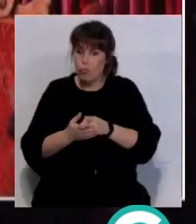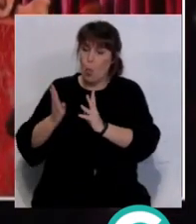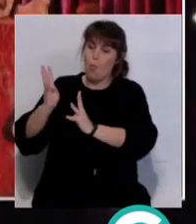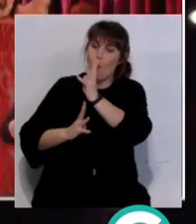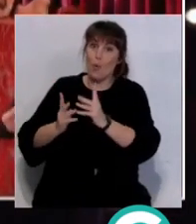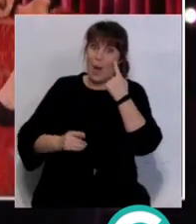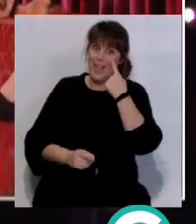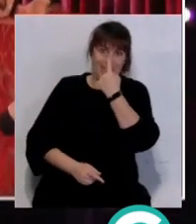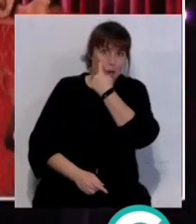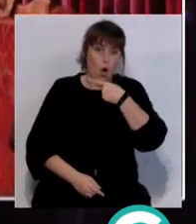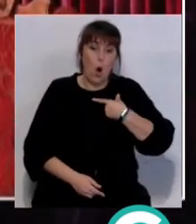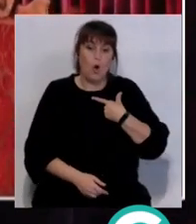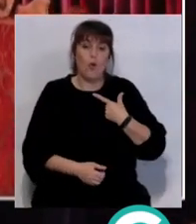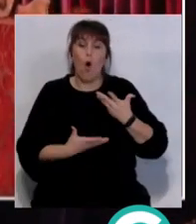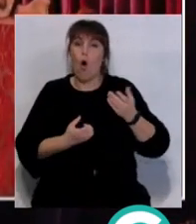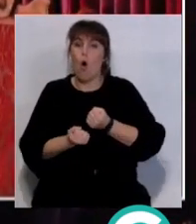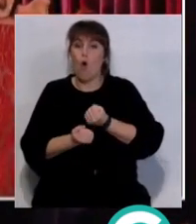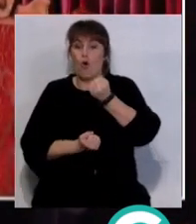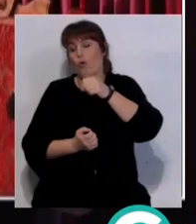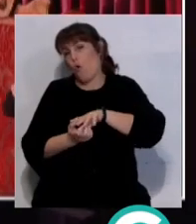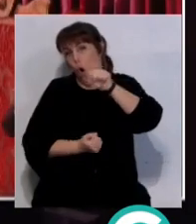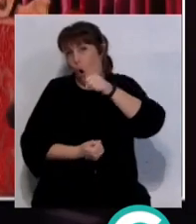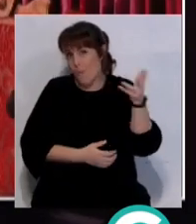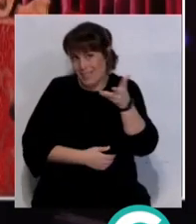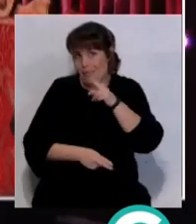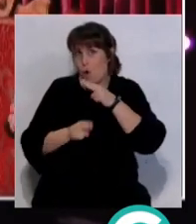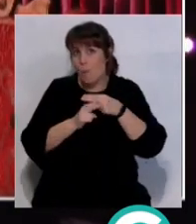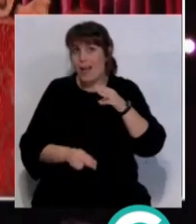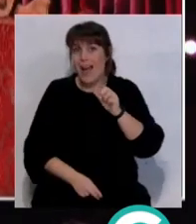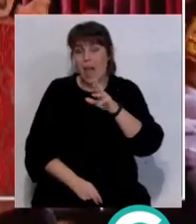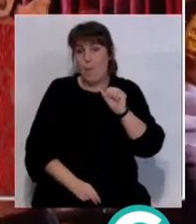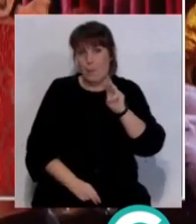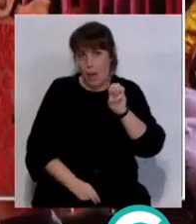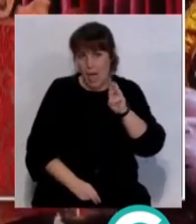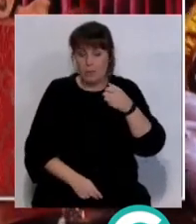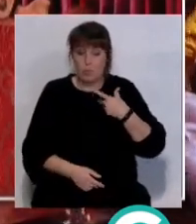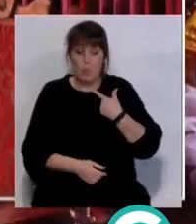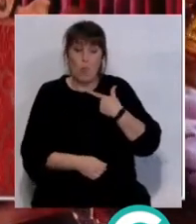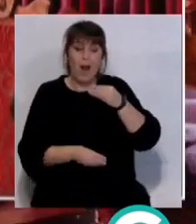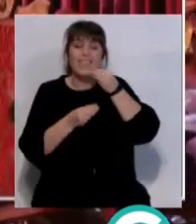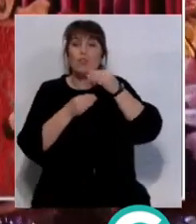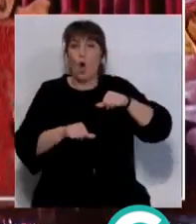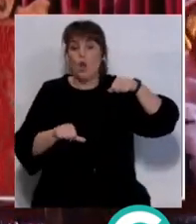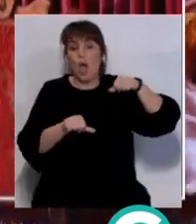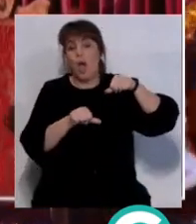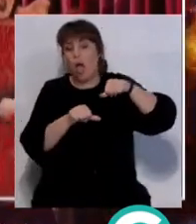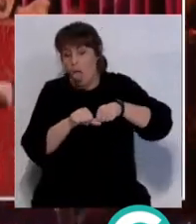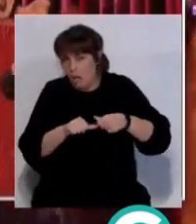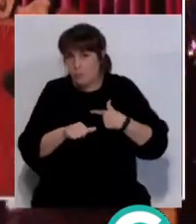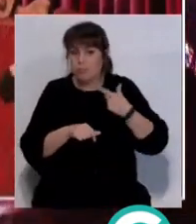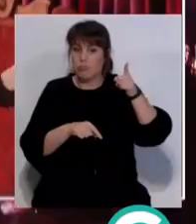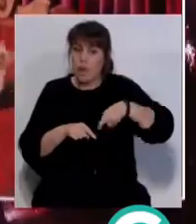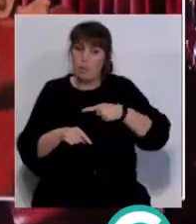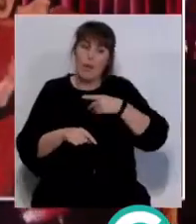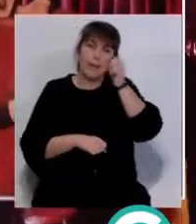realizó el comparsista David Márquez Mateo, Carapapa, y que significó un recorrido por los carnavales de su infancia y el repertorio de lo que ha sido su